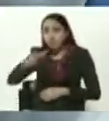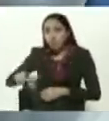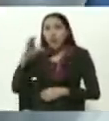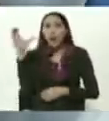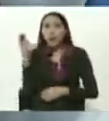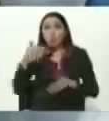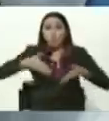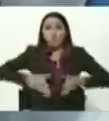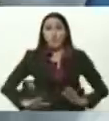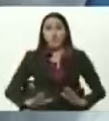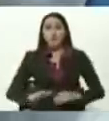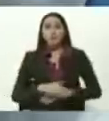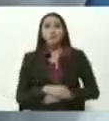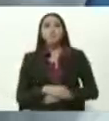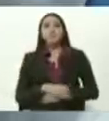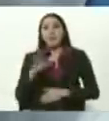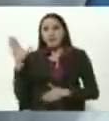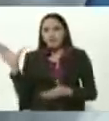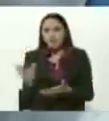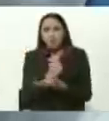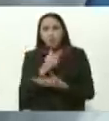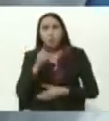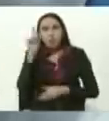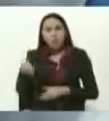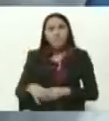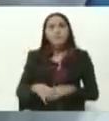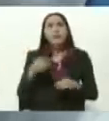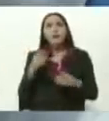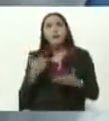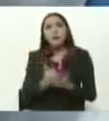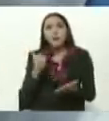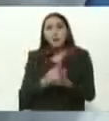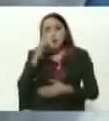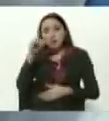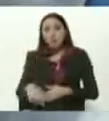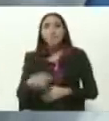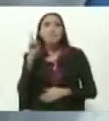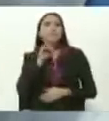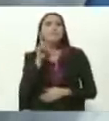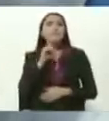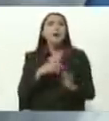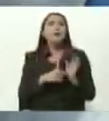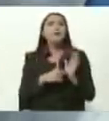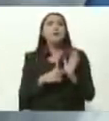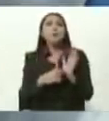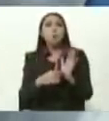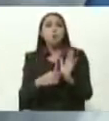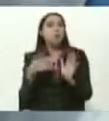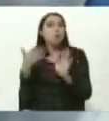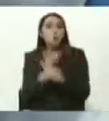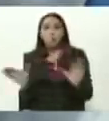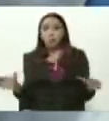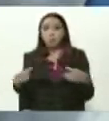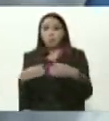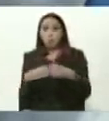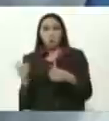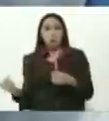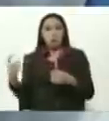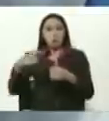colombianos a quienes se le encontró una cédula de identidad falsa y que se presume forma parte de una